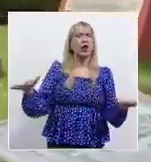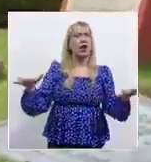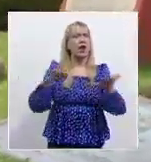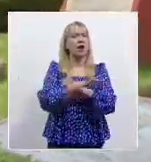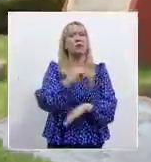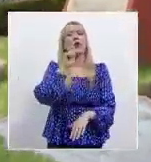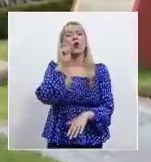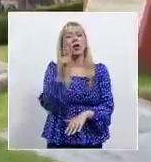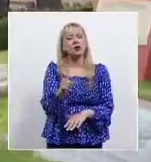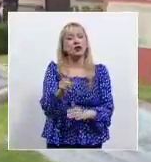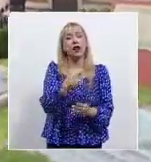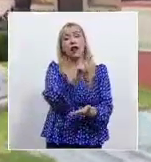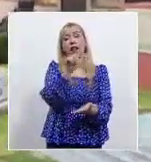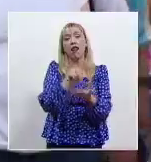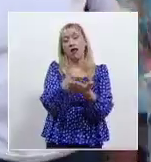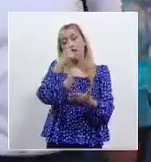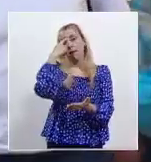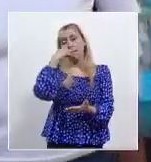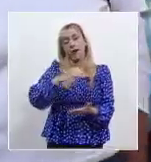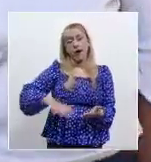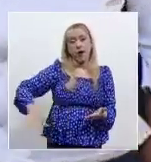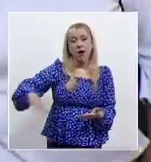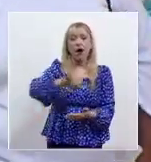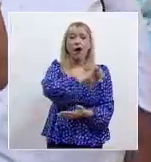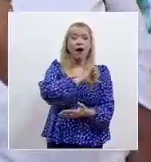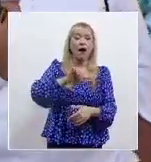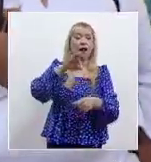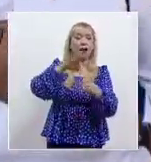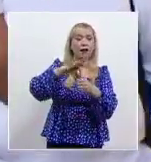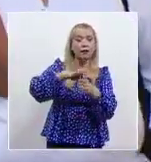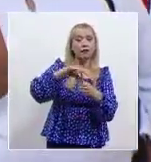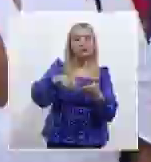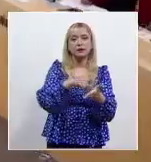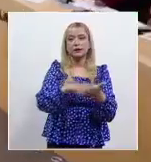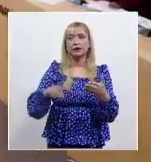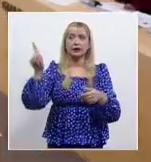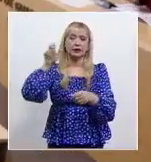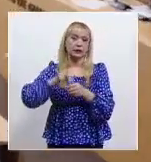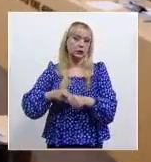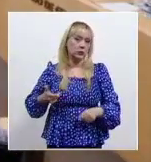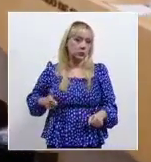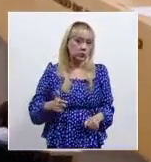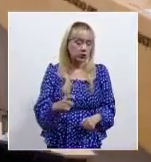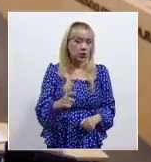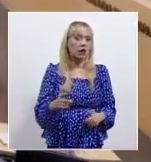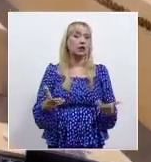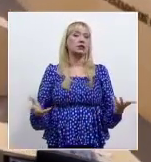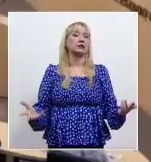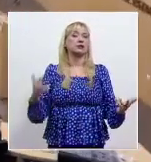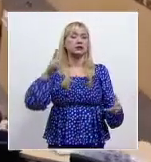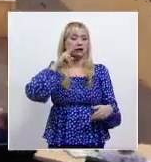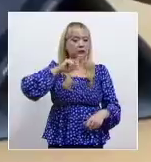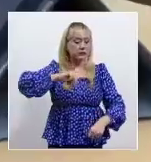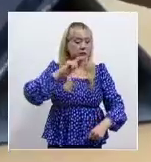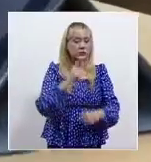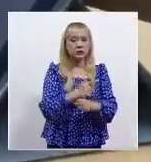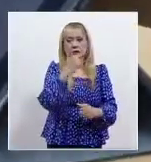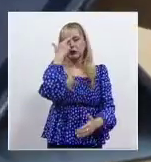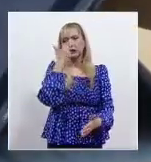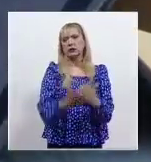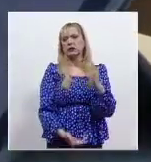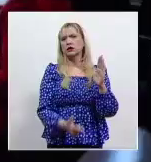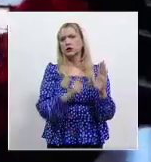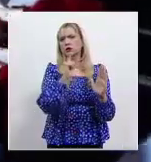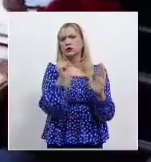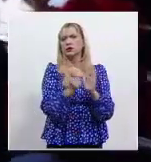disposiciones de la Ley de Instituciones y Procedimientos Electorales de Guanajuato. Esto por identificar violaciones graves al